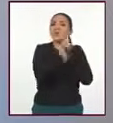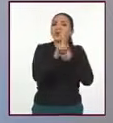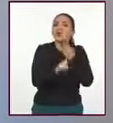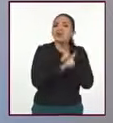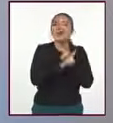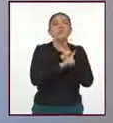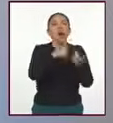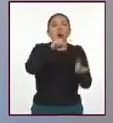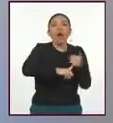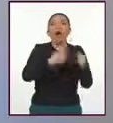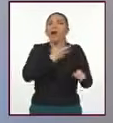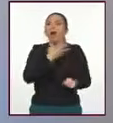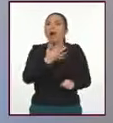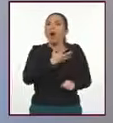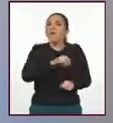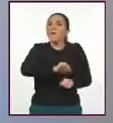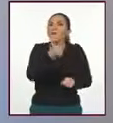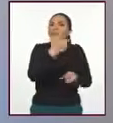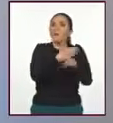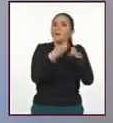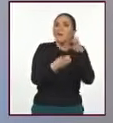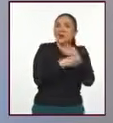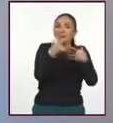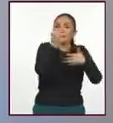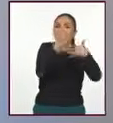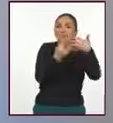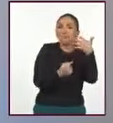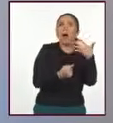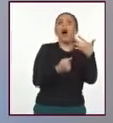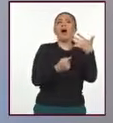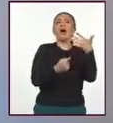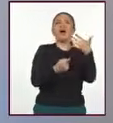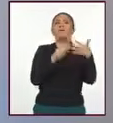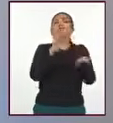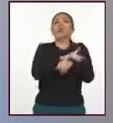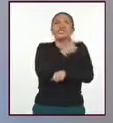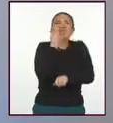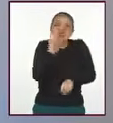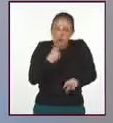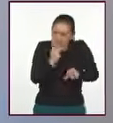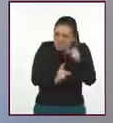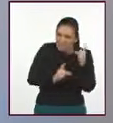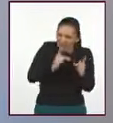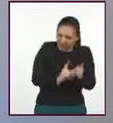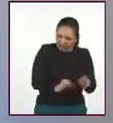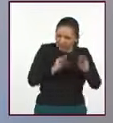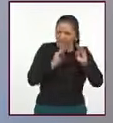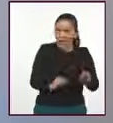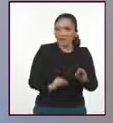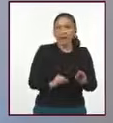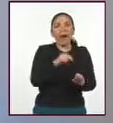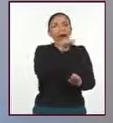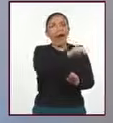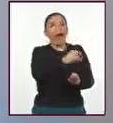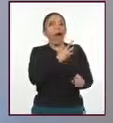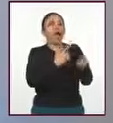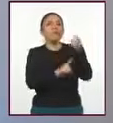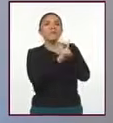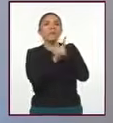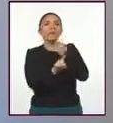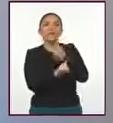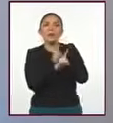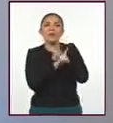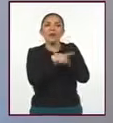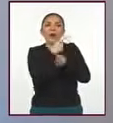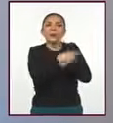ciertos trastornos que van más asociados con el perfeccionismo y que son más congruentes con lo que tendría una persona con cierto tipo